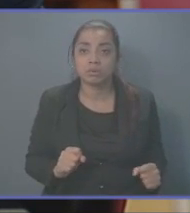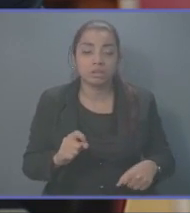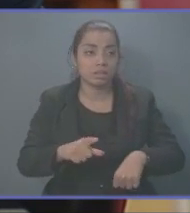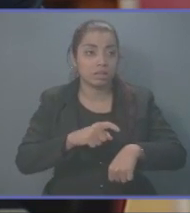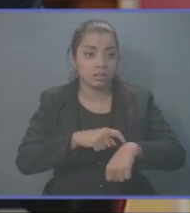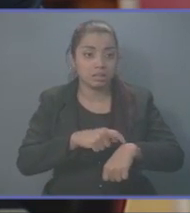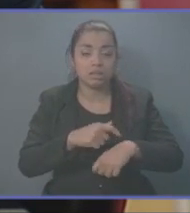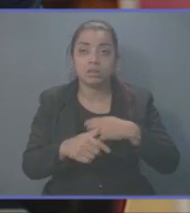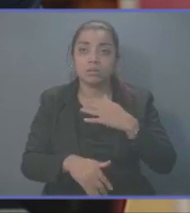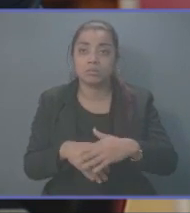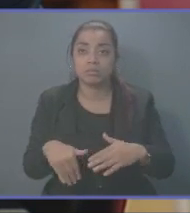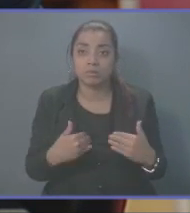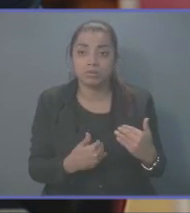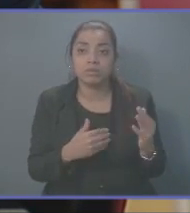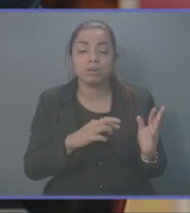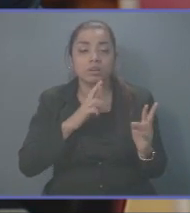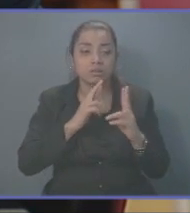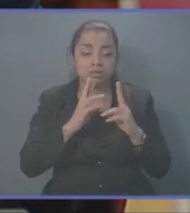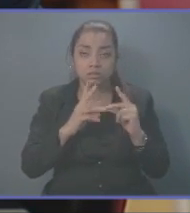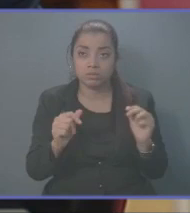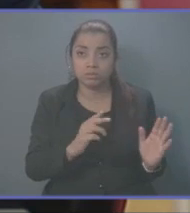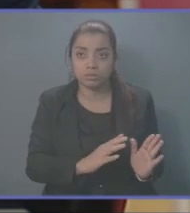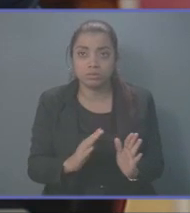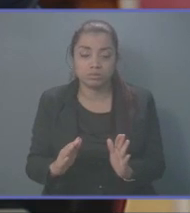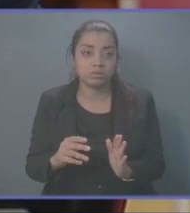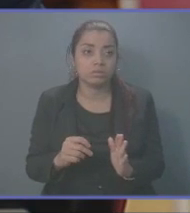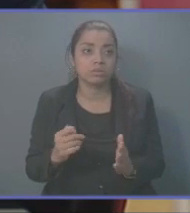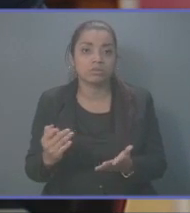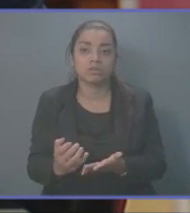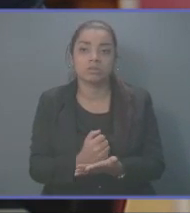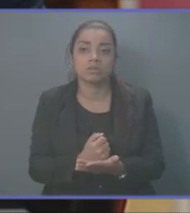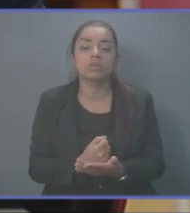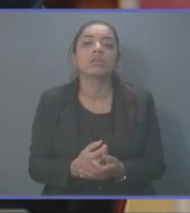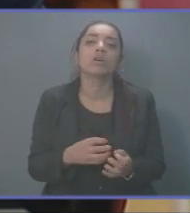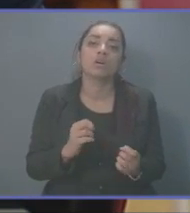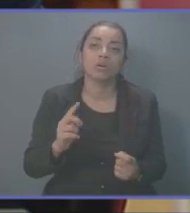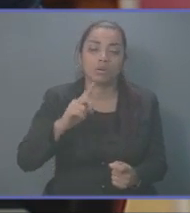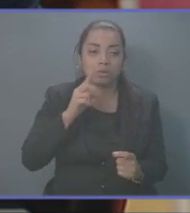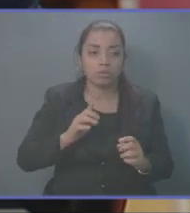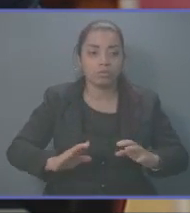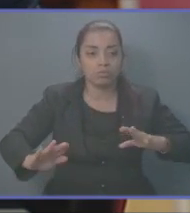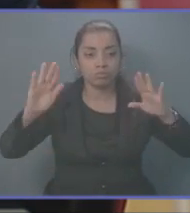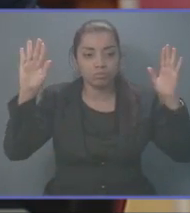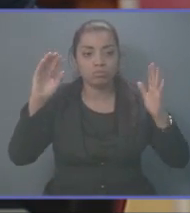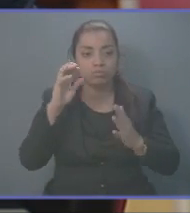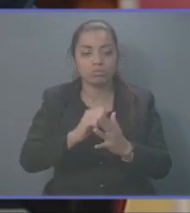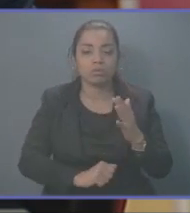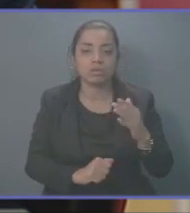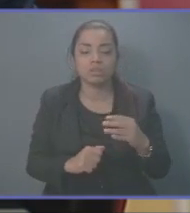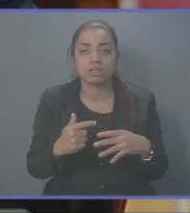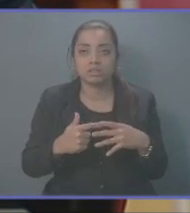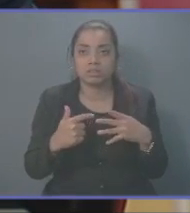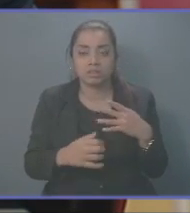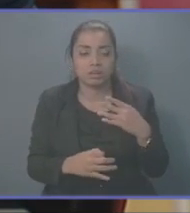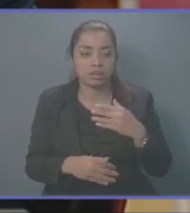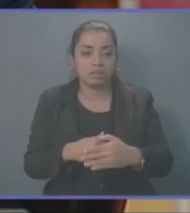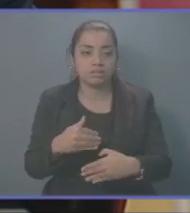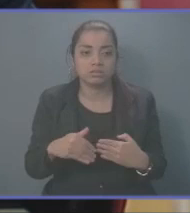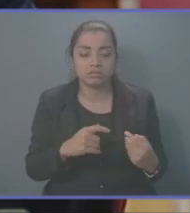para impugnar las resoluciones de tasación de tributos y o multas y no hayan interpuesto el recurso